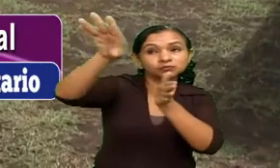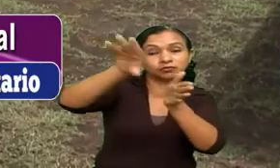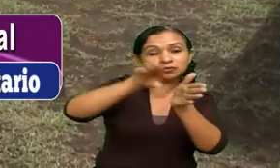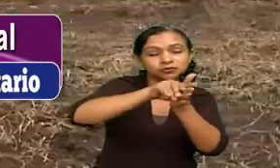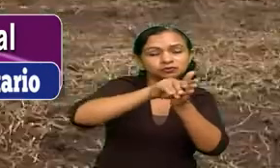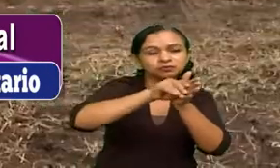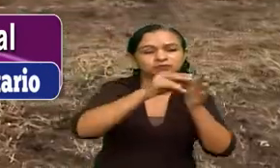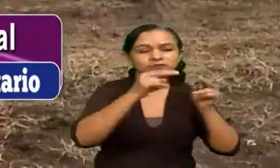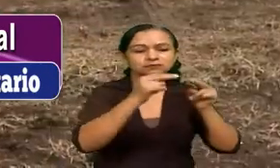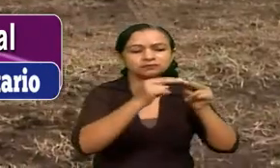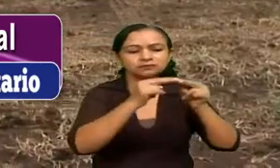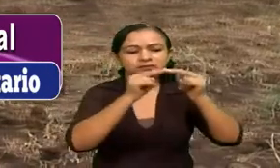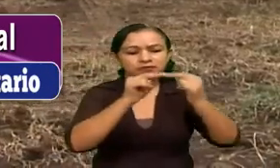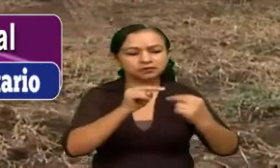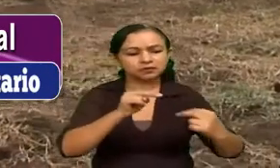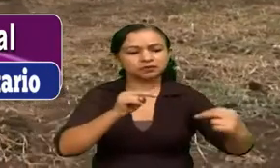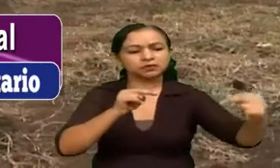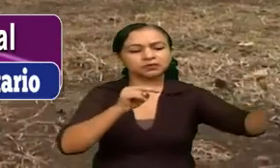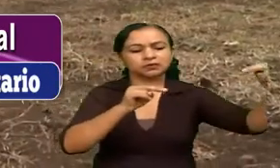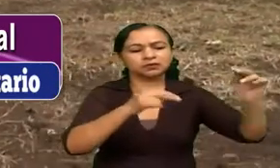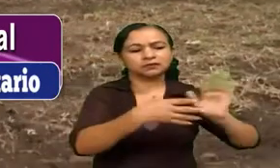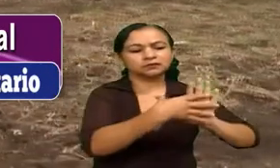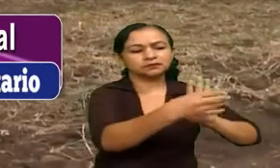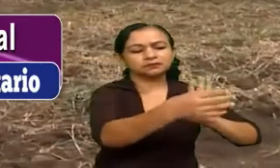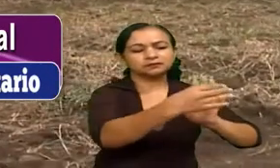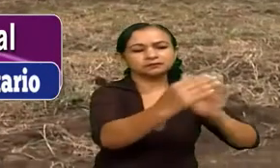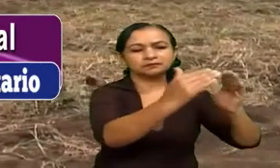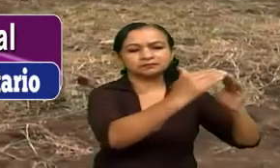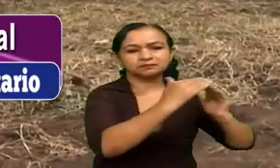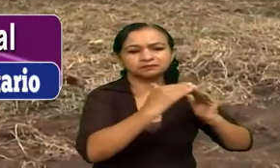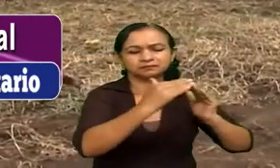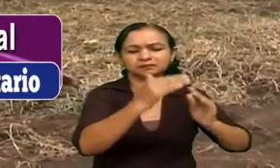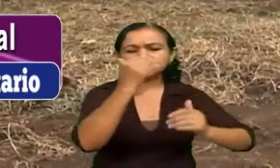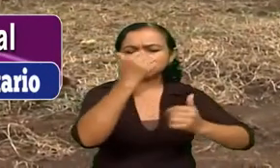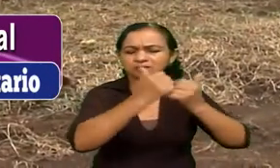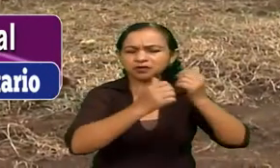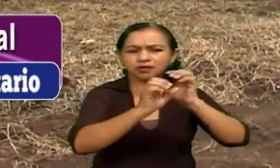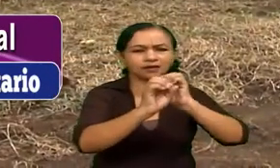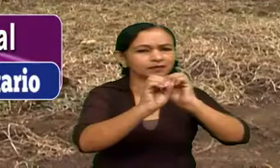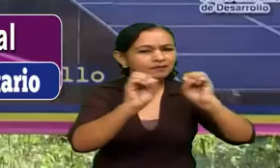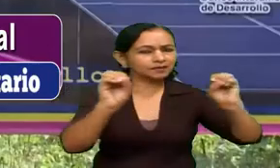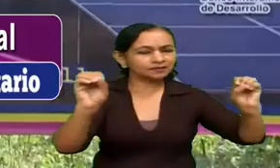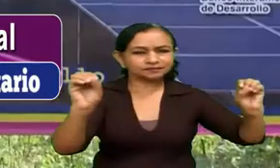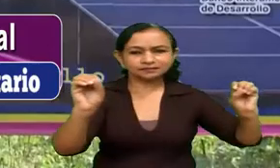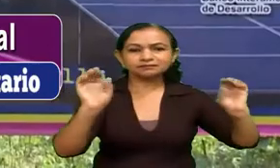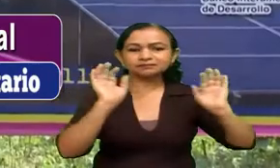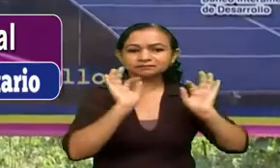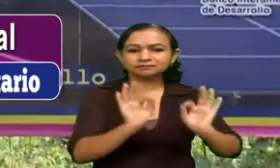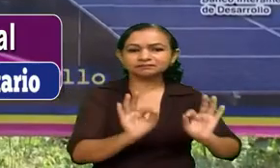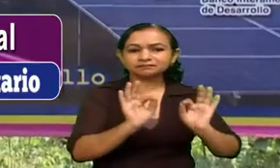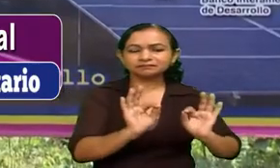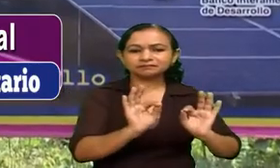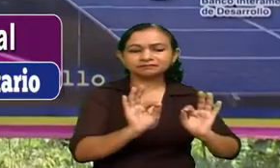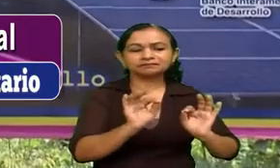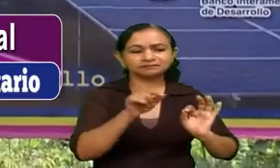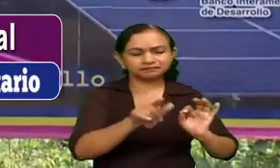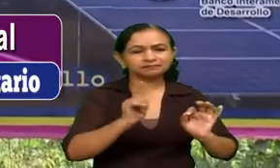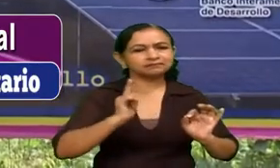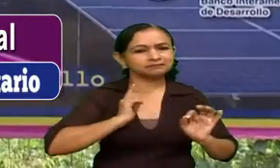toda la energía de los paneles, con paneles, a la población, sin ningún problema. Todavía le quedan excedentes, es decir,